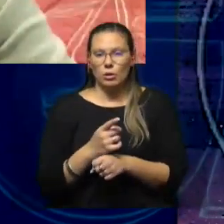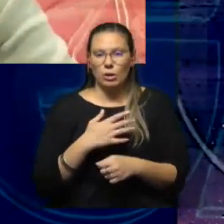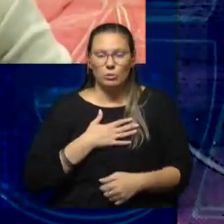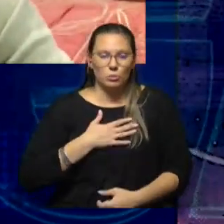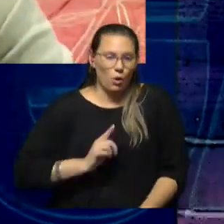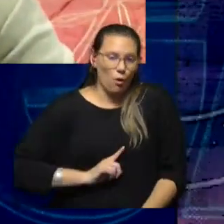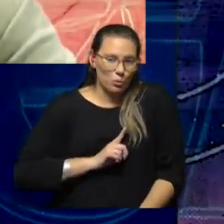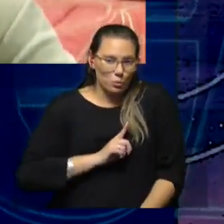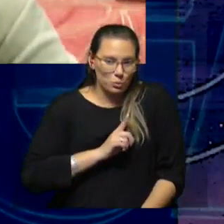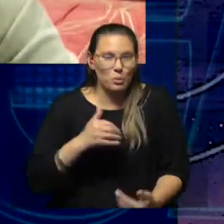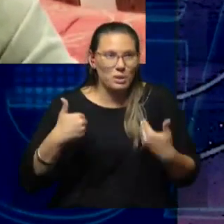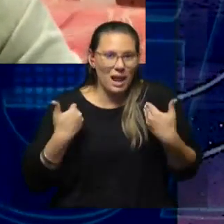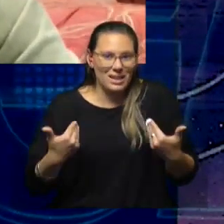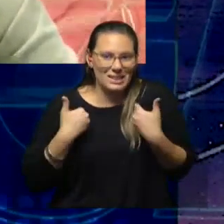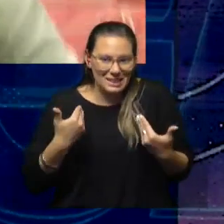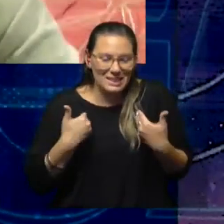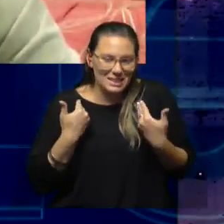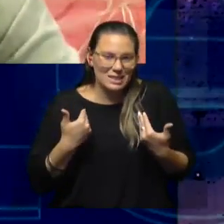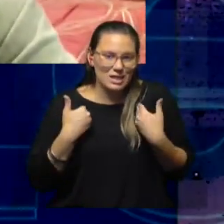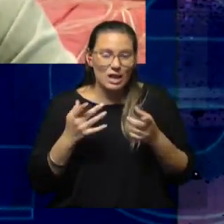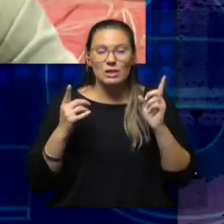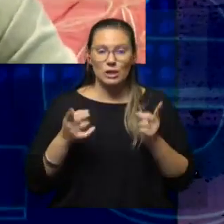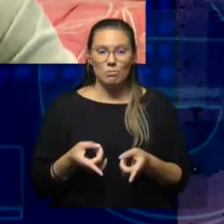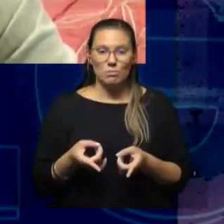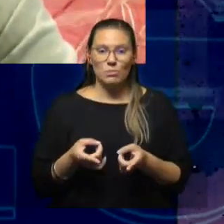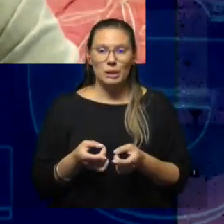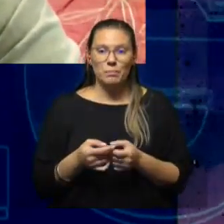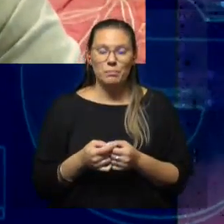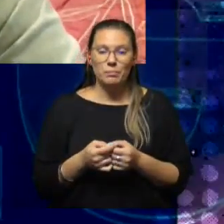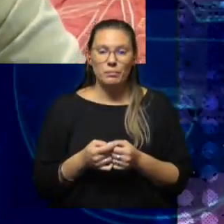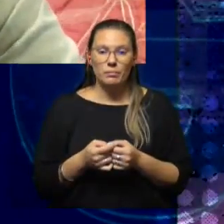honor, una alegría enorme también y